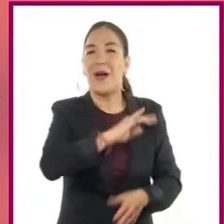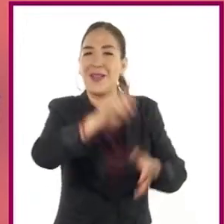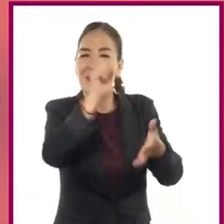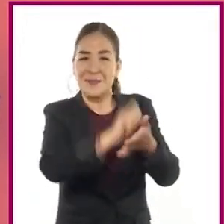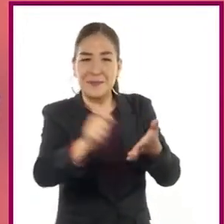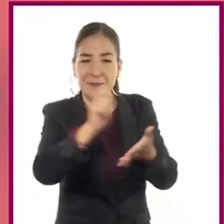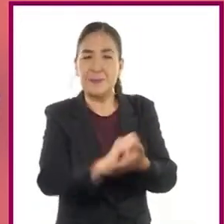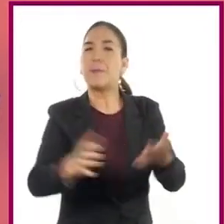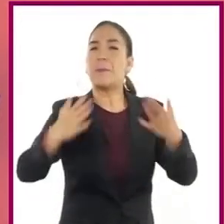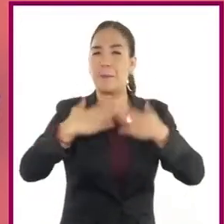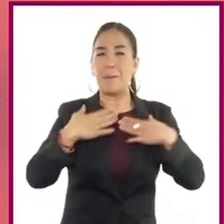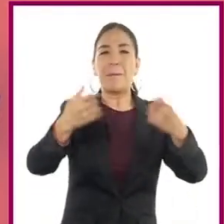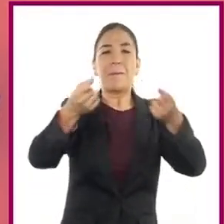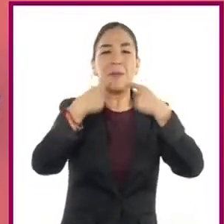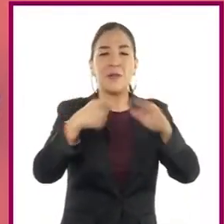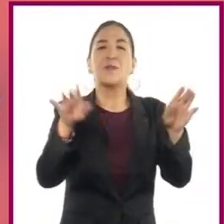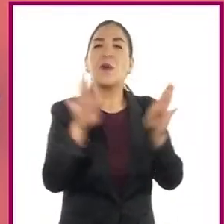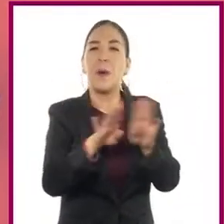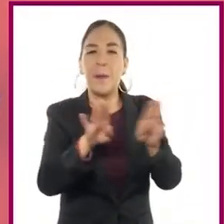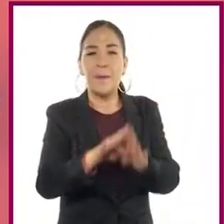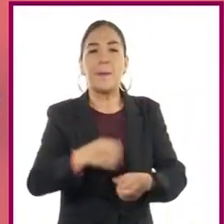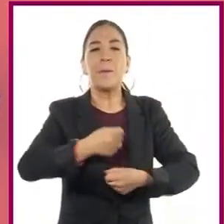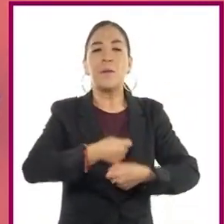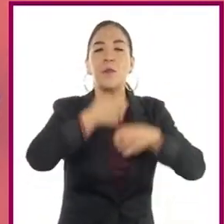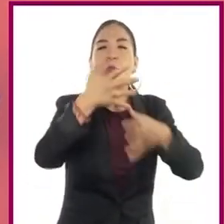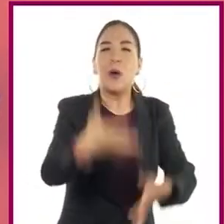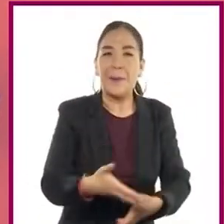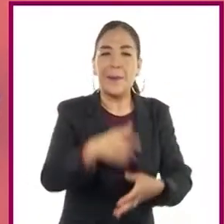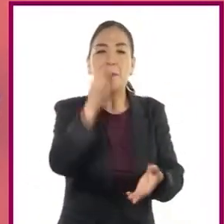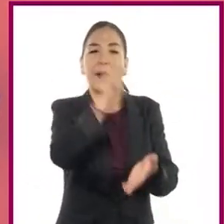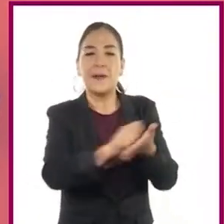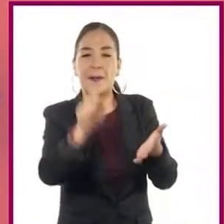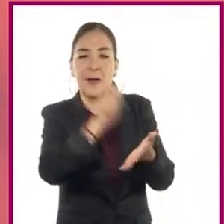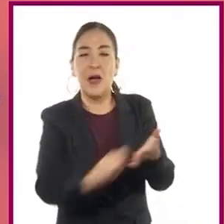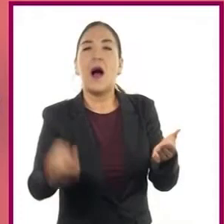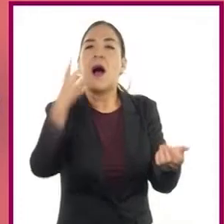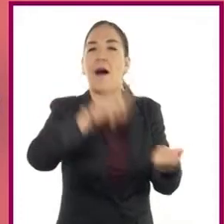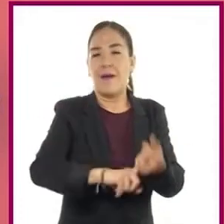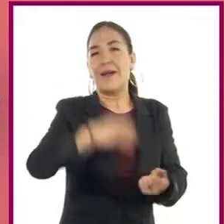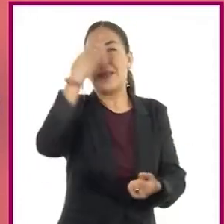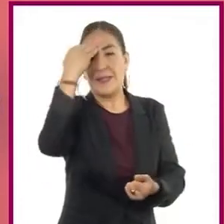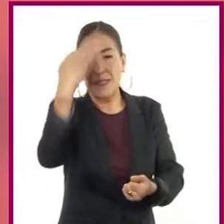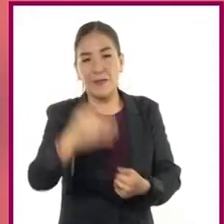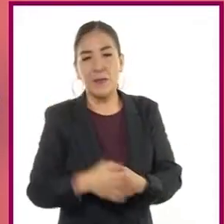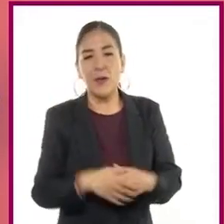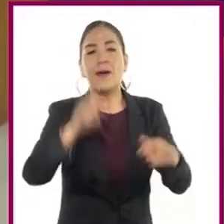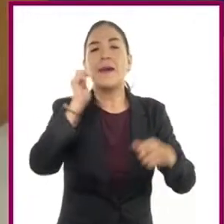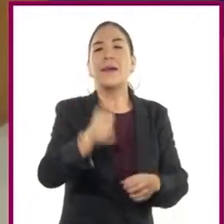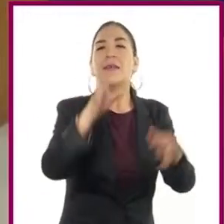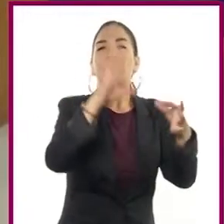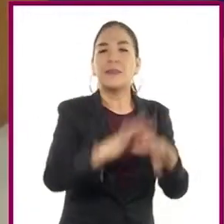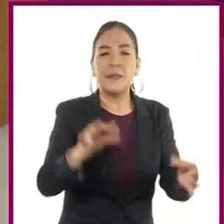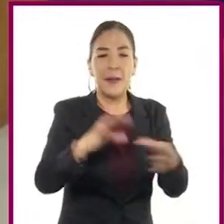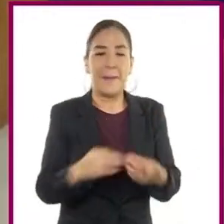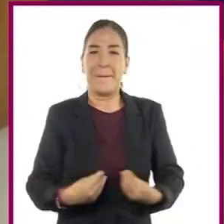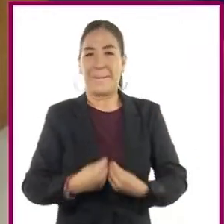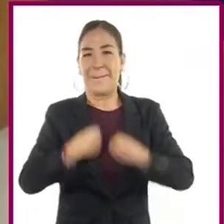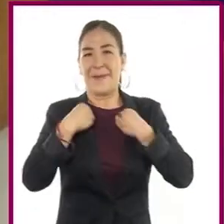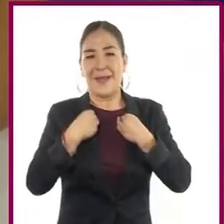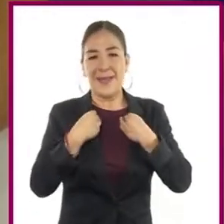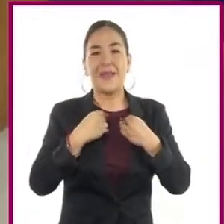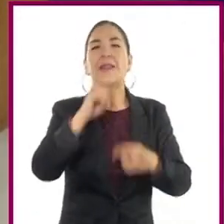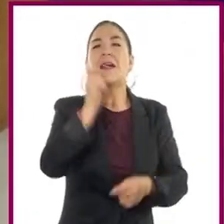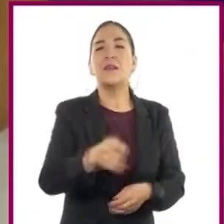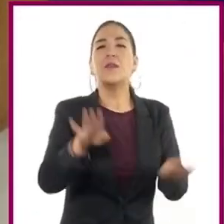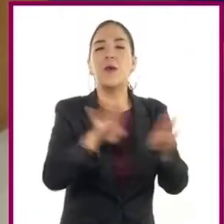nosotros mismos, explorando algunos poemas que se han escrito a través del tiempo y que nos hablan de la vida misma, de